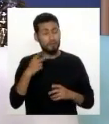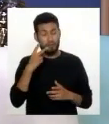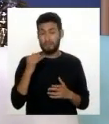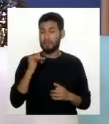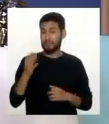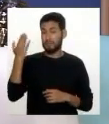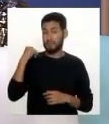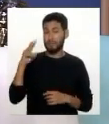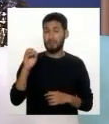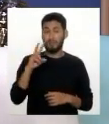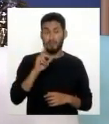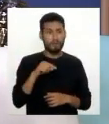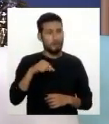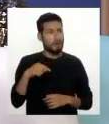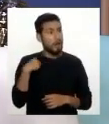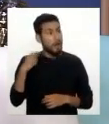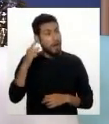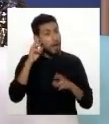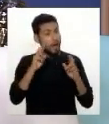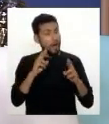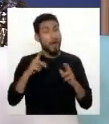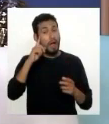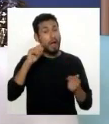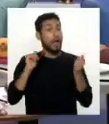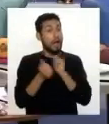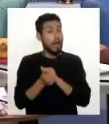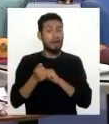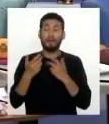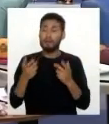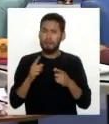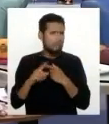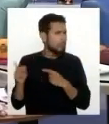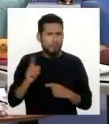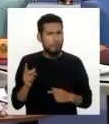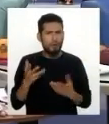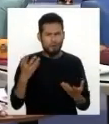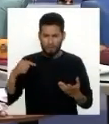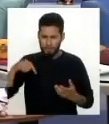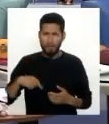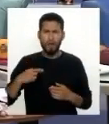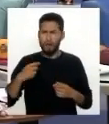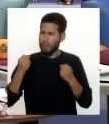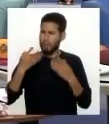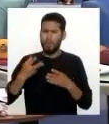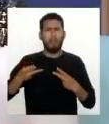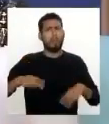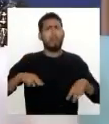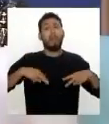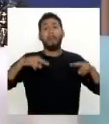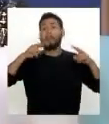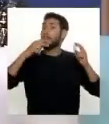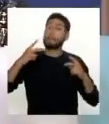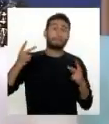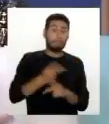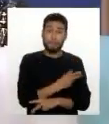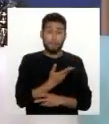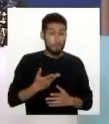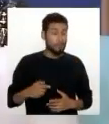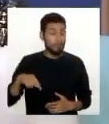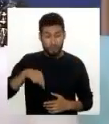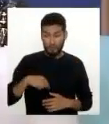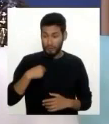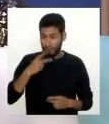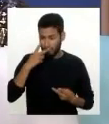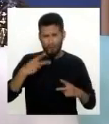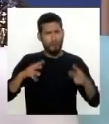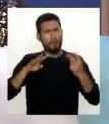ejemplo, del 2021, se esperaba revertir esta situación y por el contrario, nos está impactando, pero de la peor manera, ¿no? O sea, estamos viendo